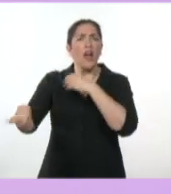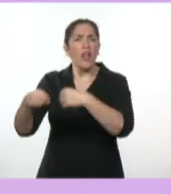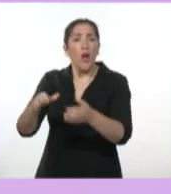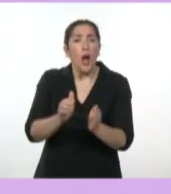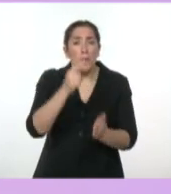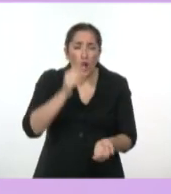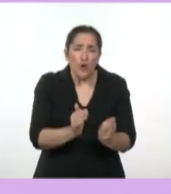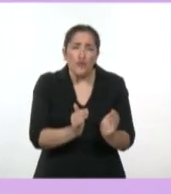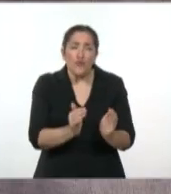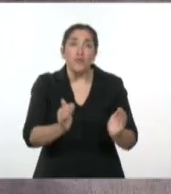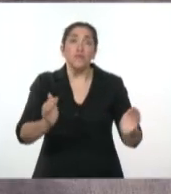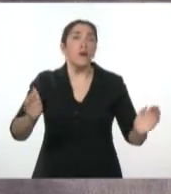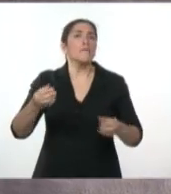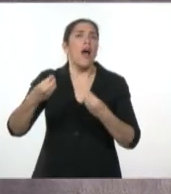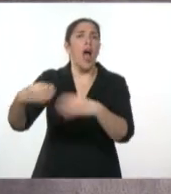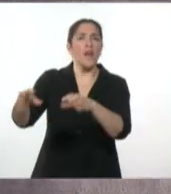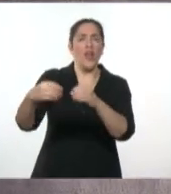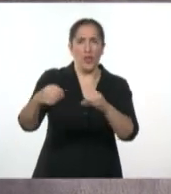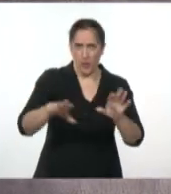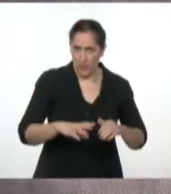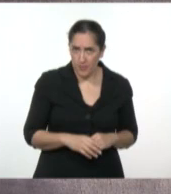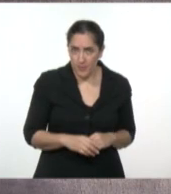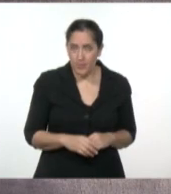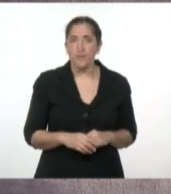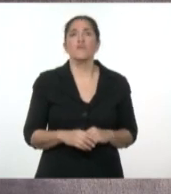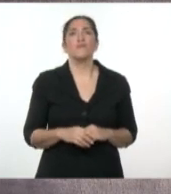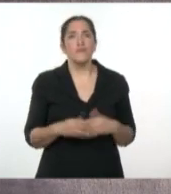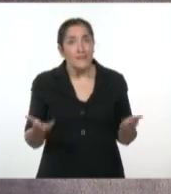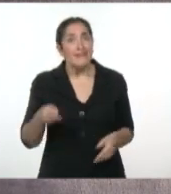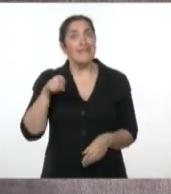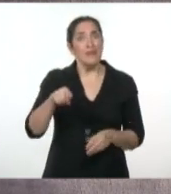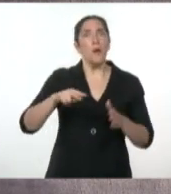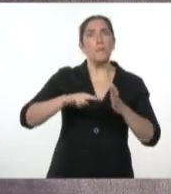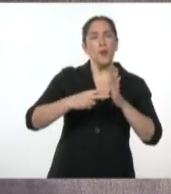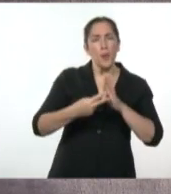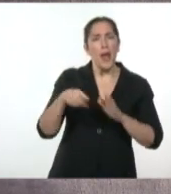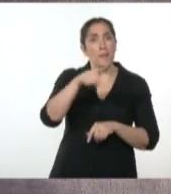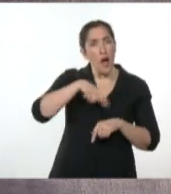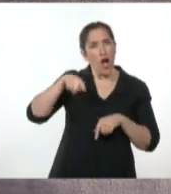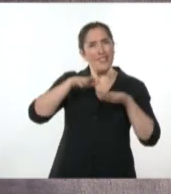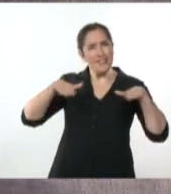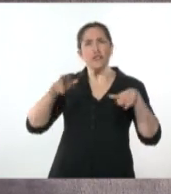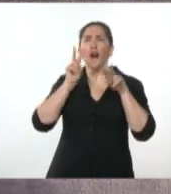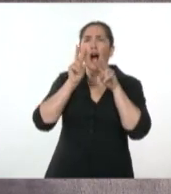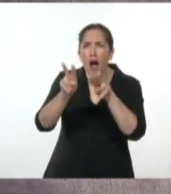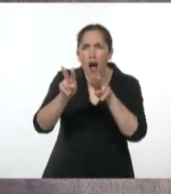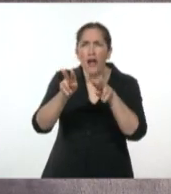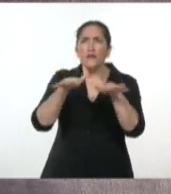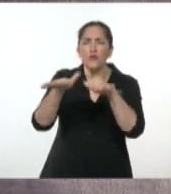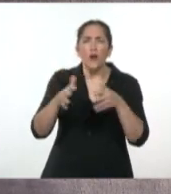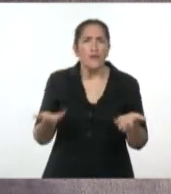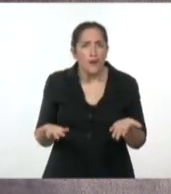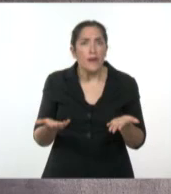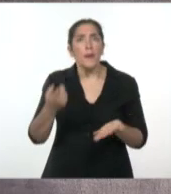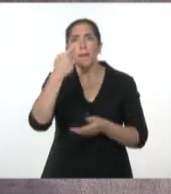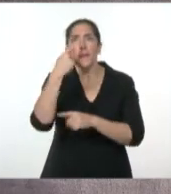crecen. Bueno, entonces, acá aparece este problema, ¿no? Que ellos están viendo que hay una situación respecto al